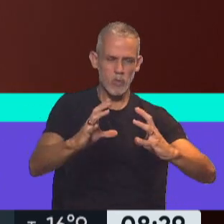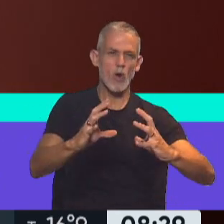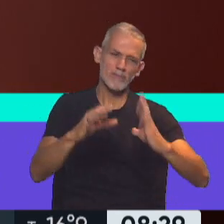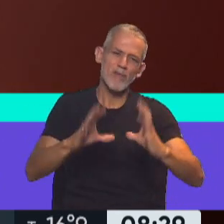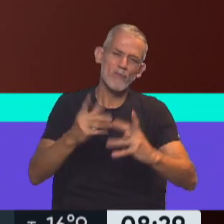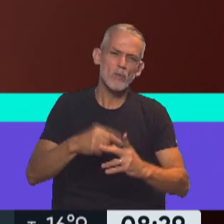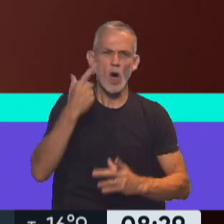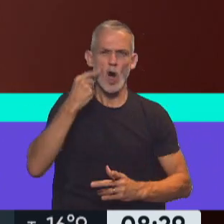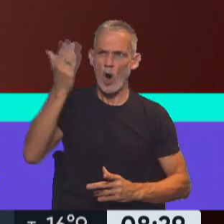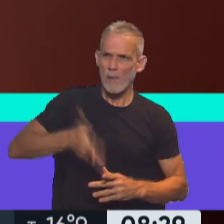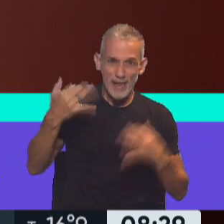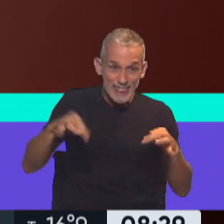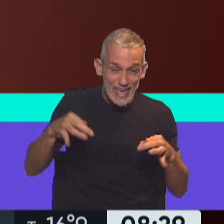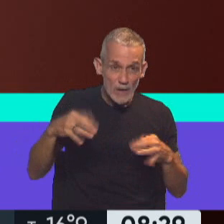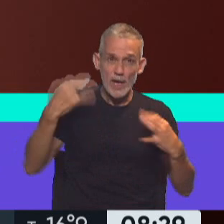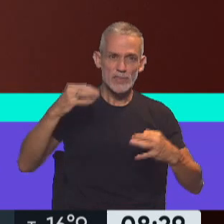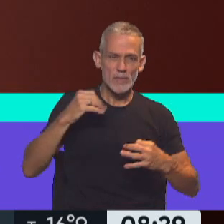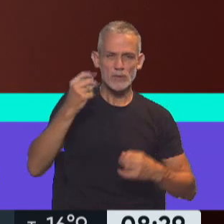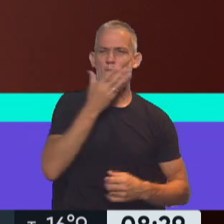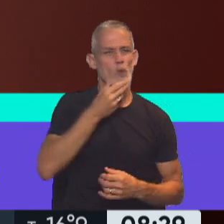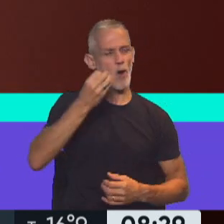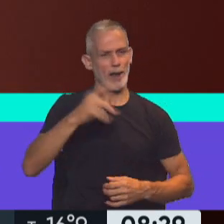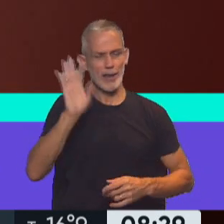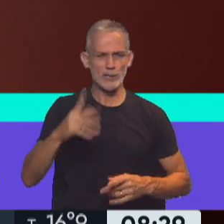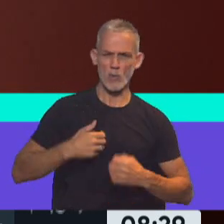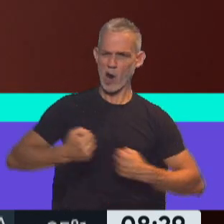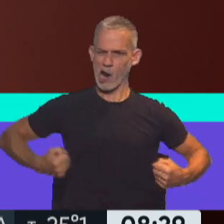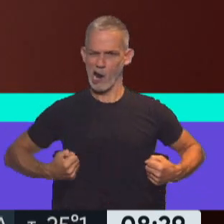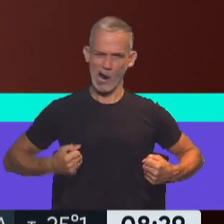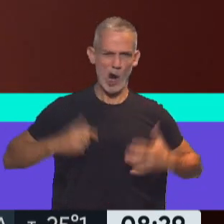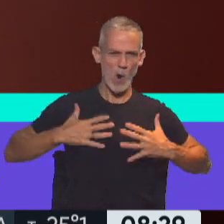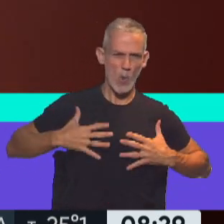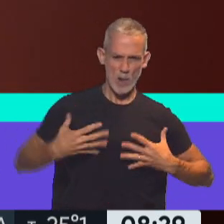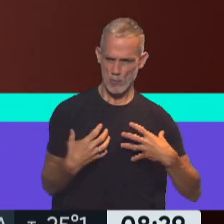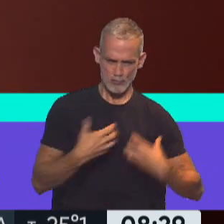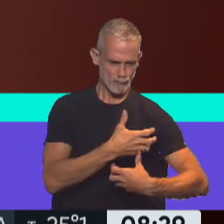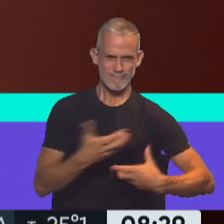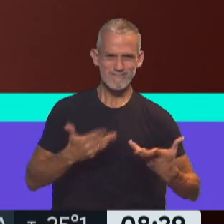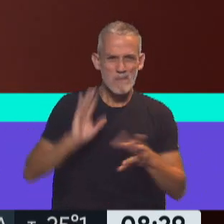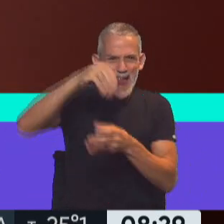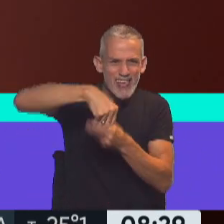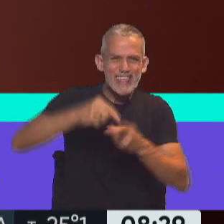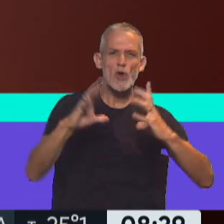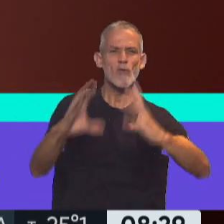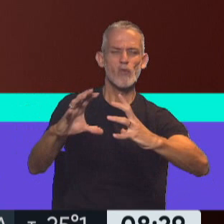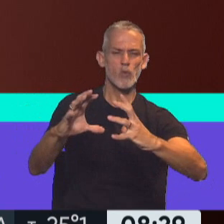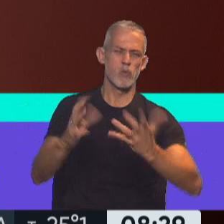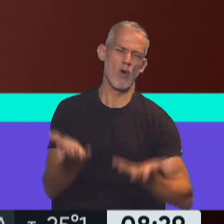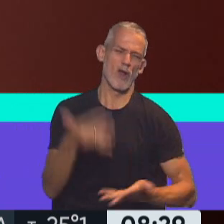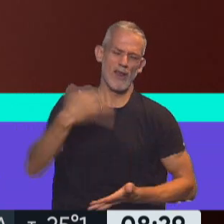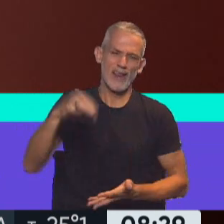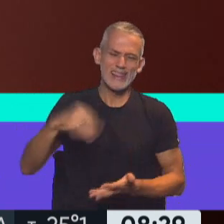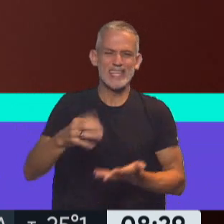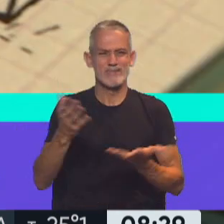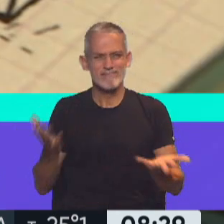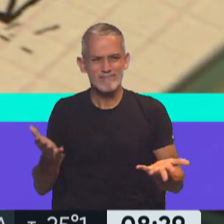de ser varón donde hay que ser guapo, donde hay que tener un determinado cuerpo para poder pertenecer a lo que es el fútbol de alto rendimiento.